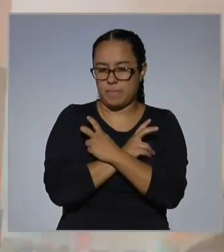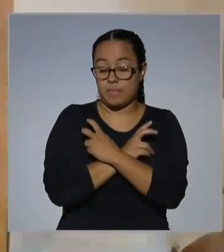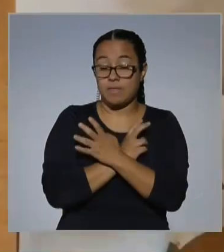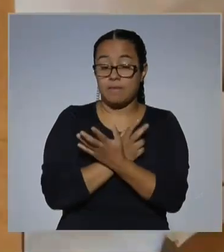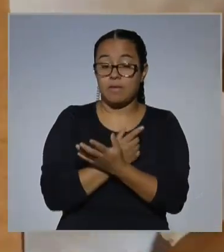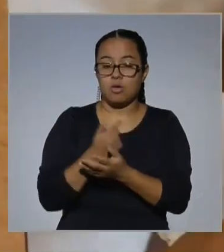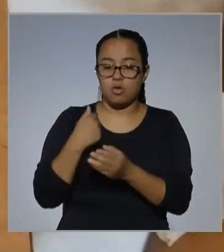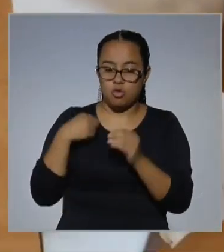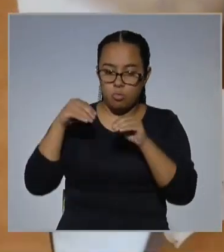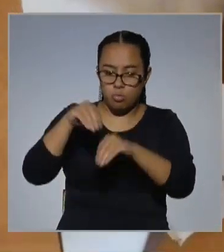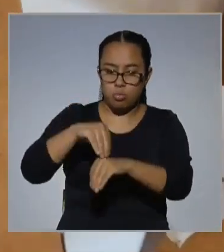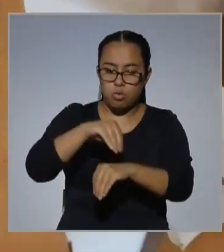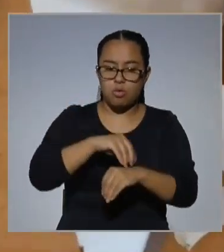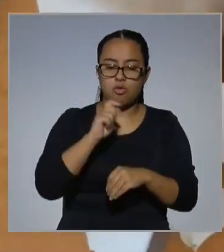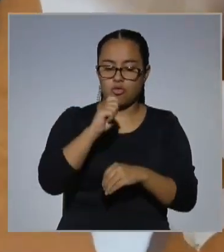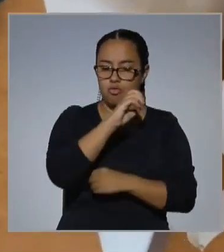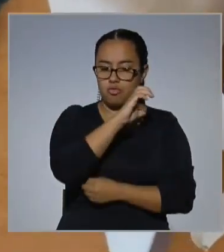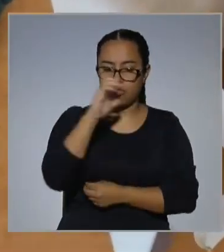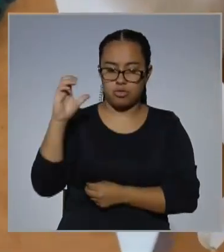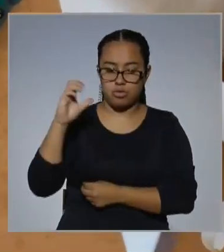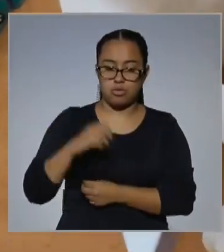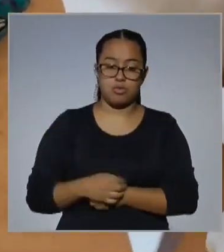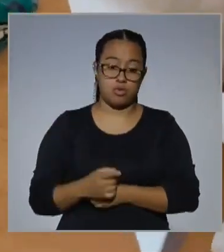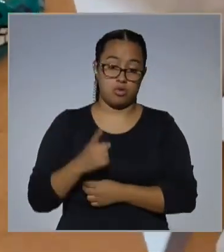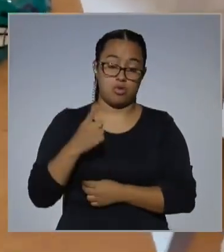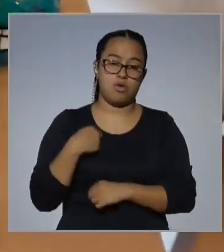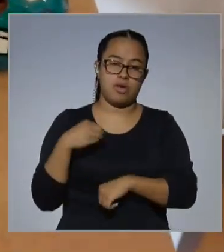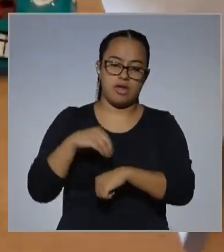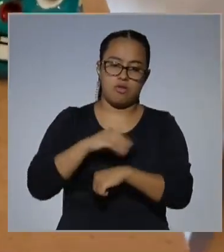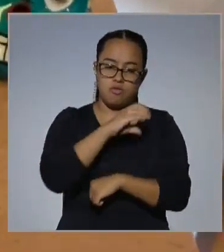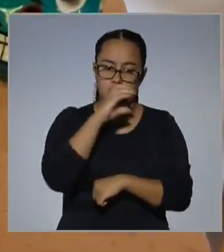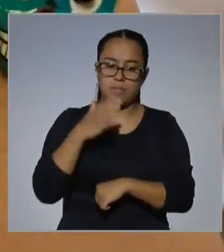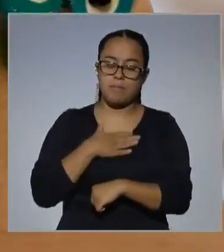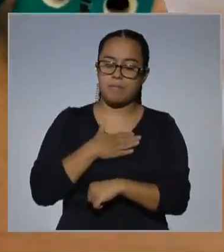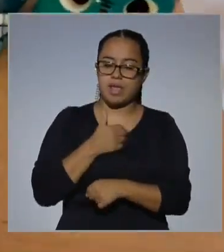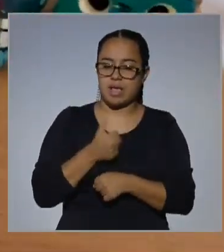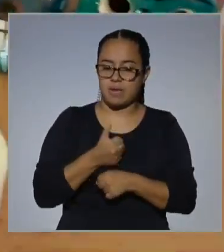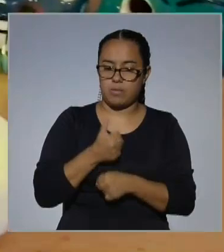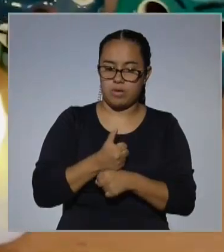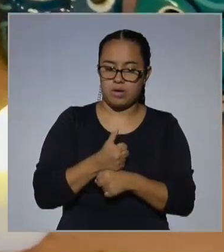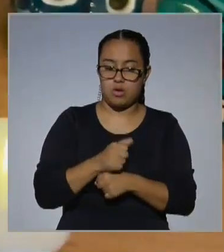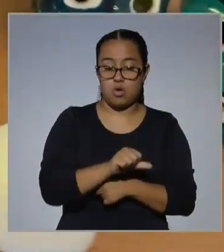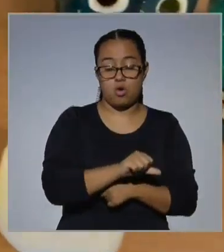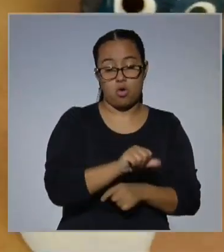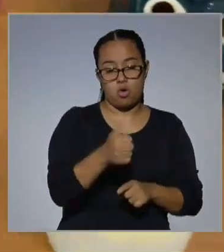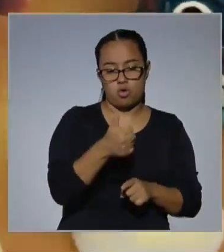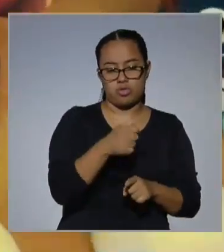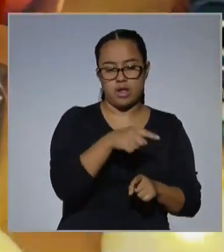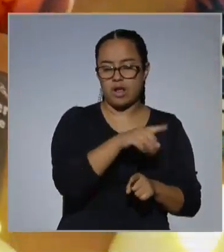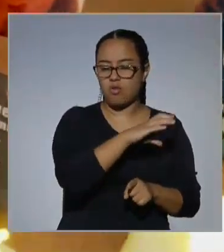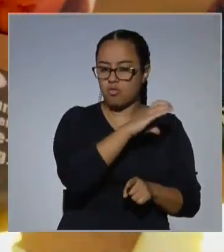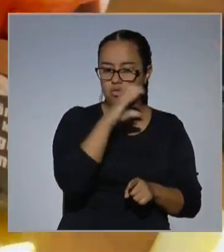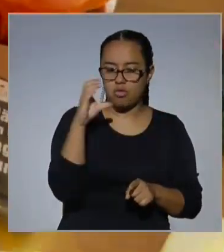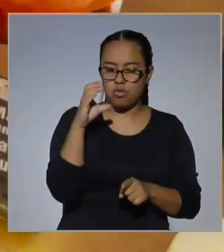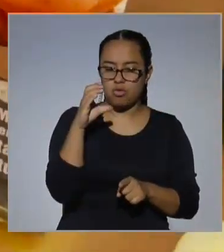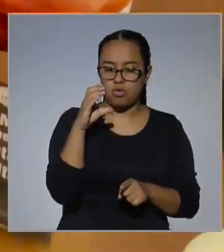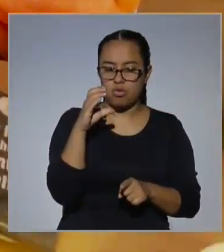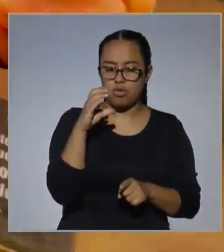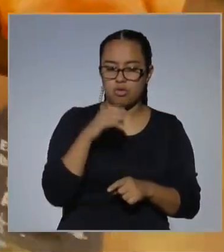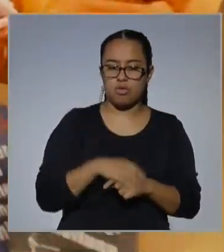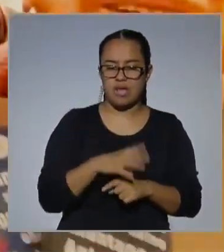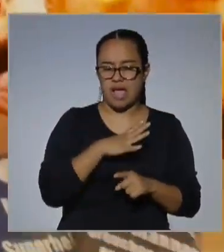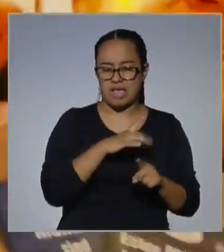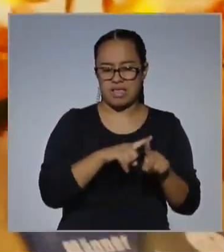puse fotos. Una vez una foto de mi abuelo y otra vez